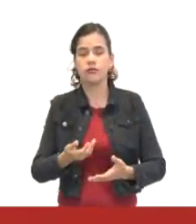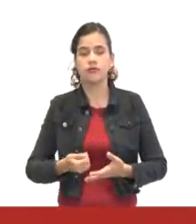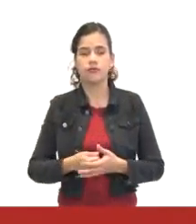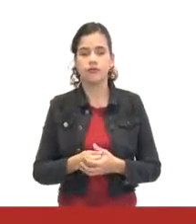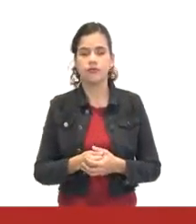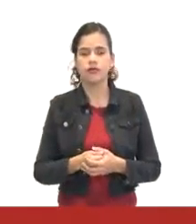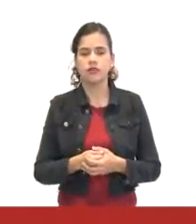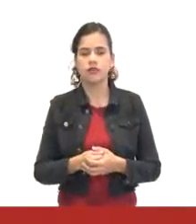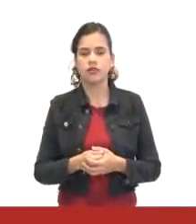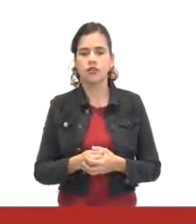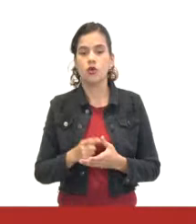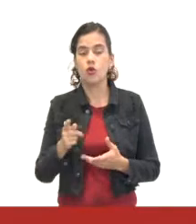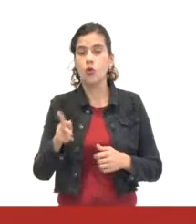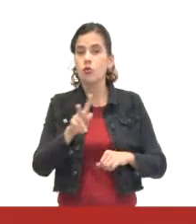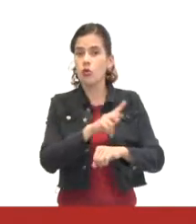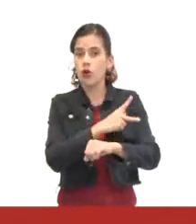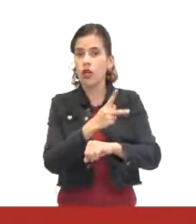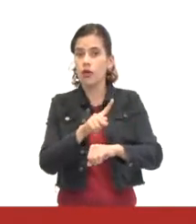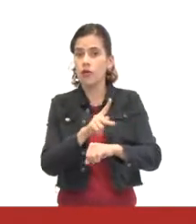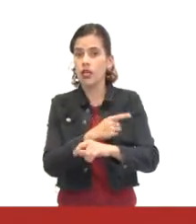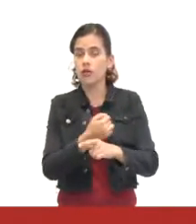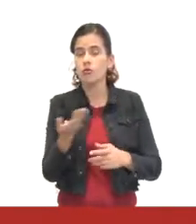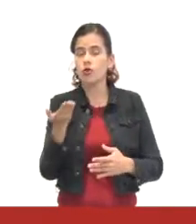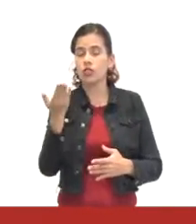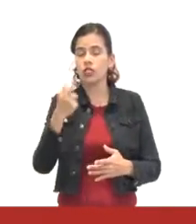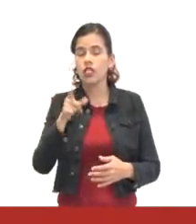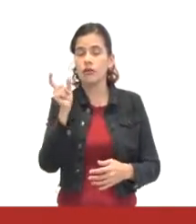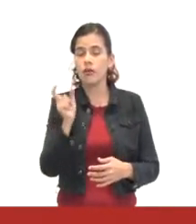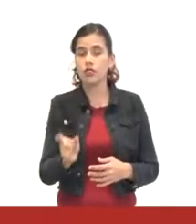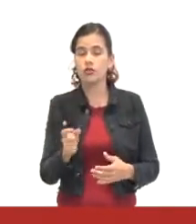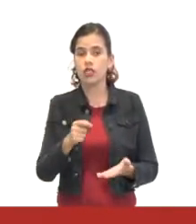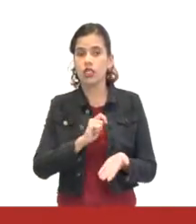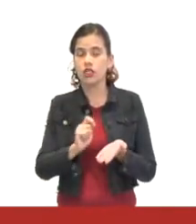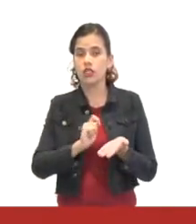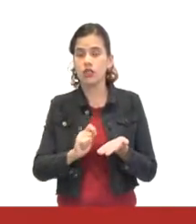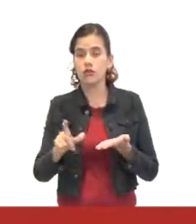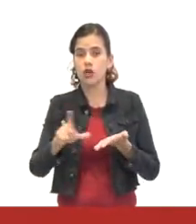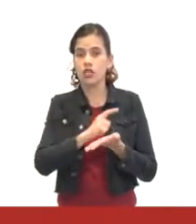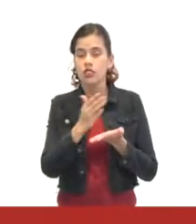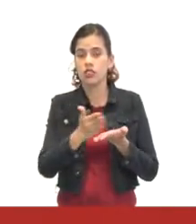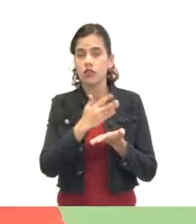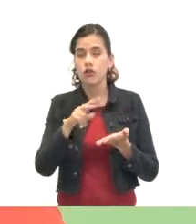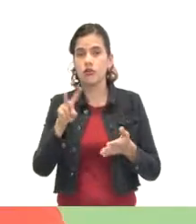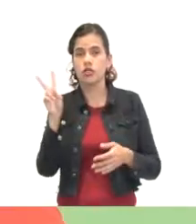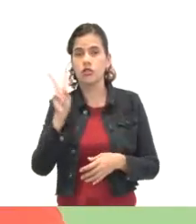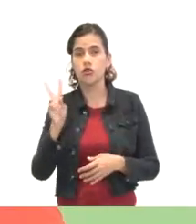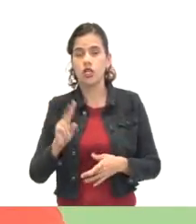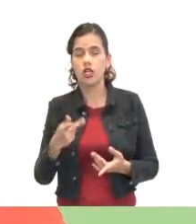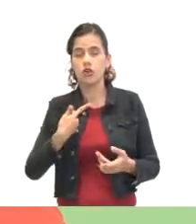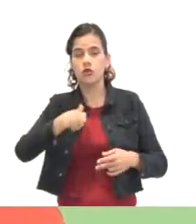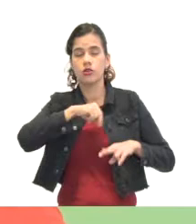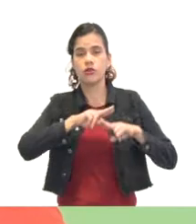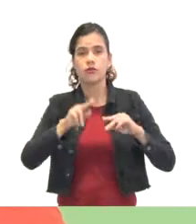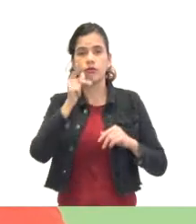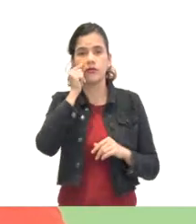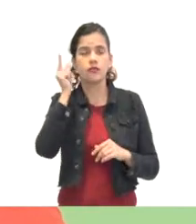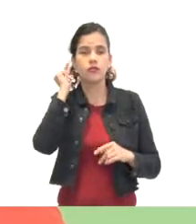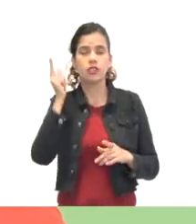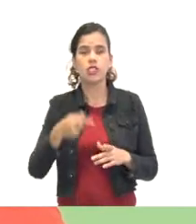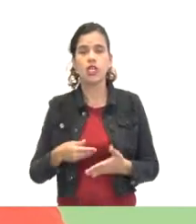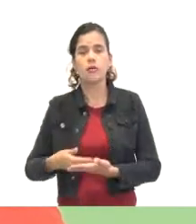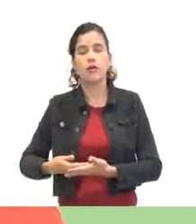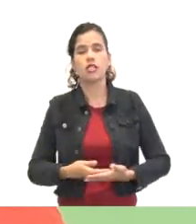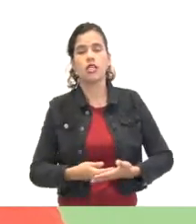Blanco, una figura tan importante en la literatura venezolana. Nuestros niños y niñas desde la etapa maternal y